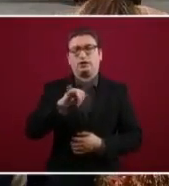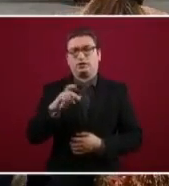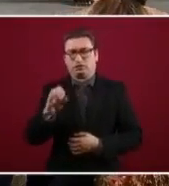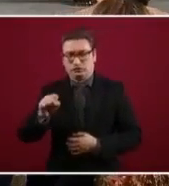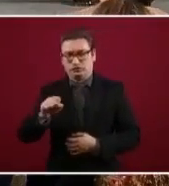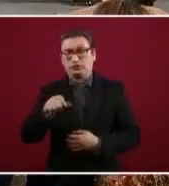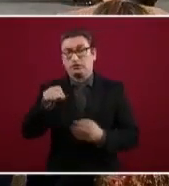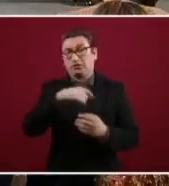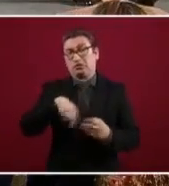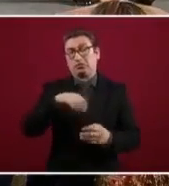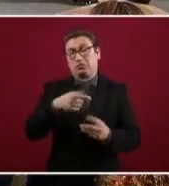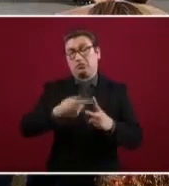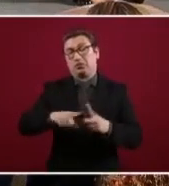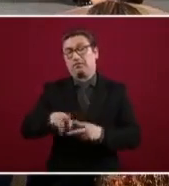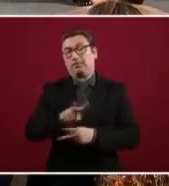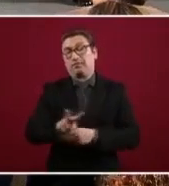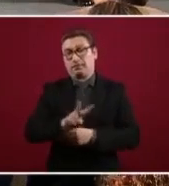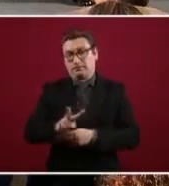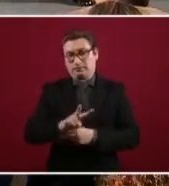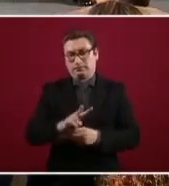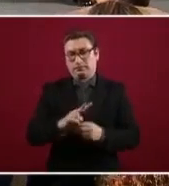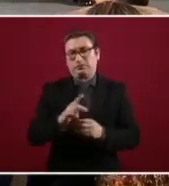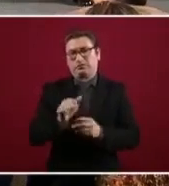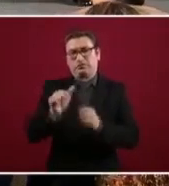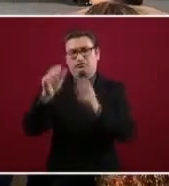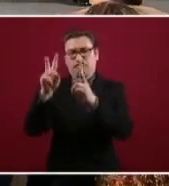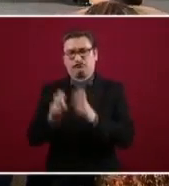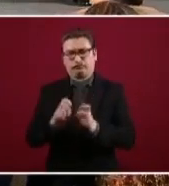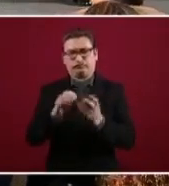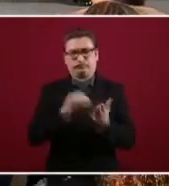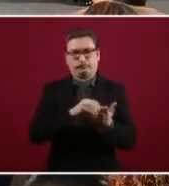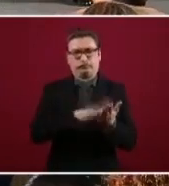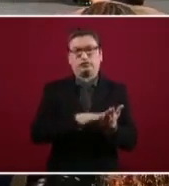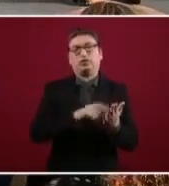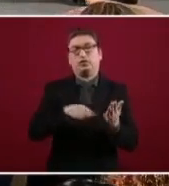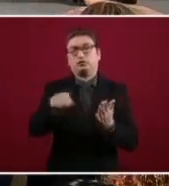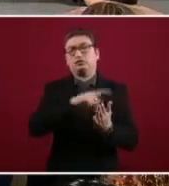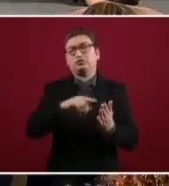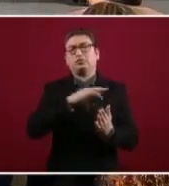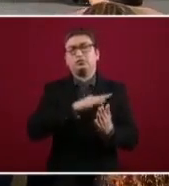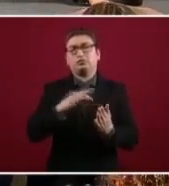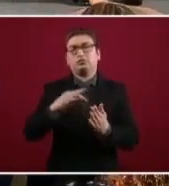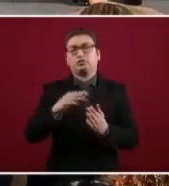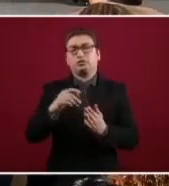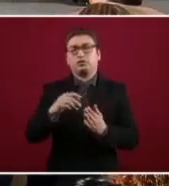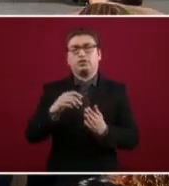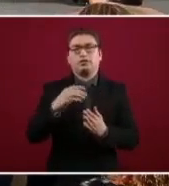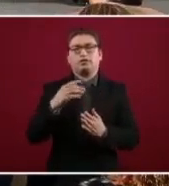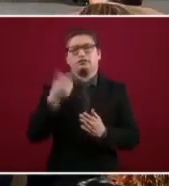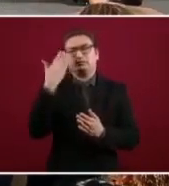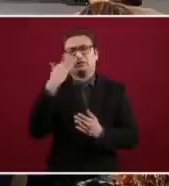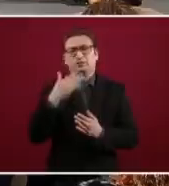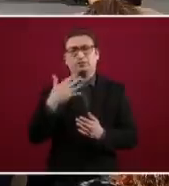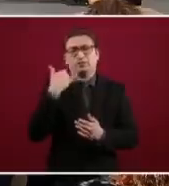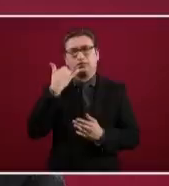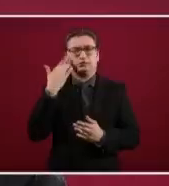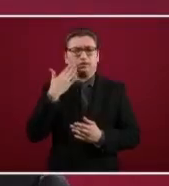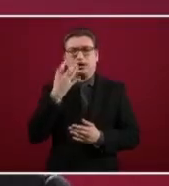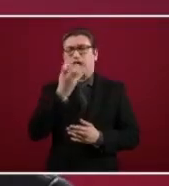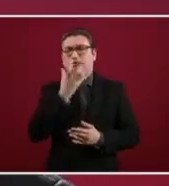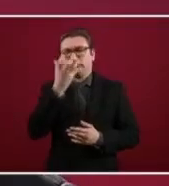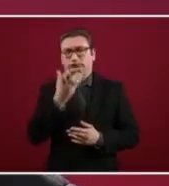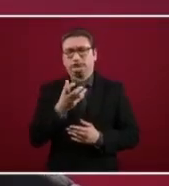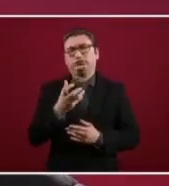aunque ya pueden consultar en el sistema yo es que es el que usa iphone en el play store